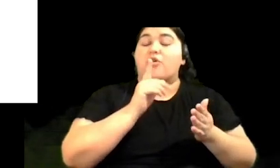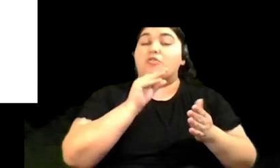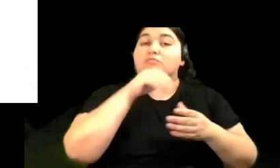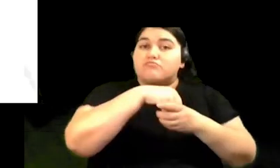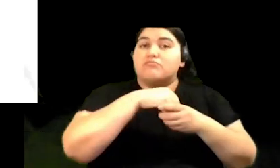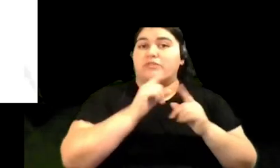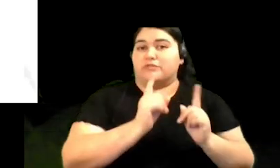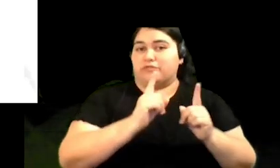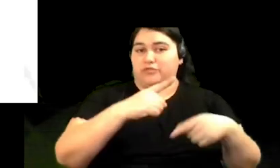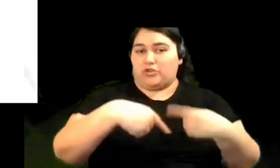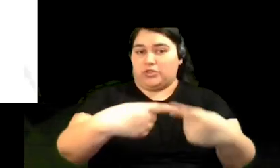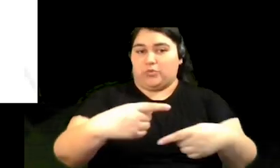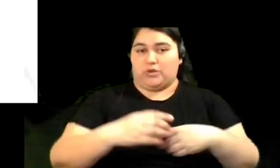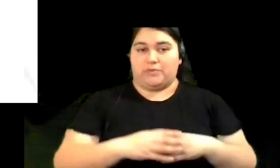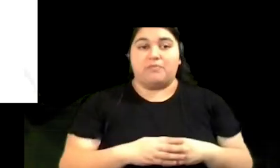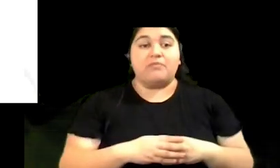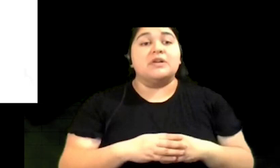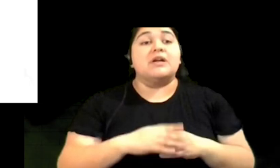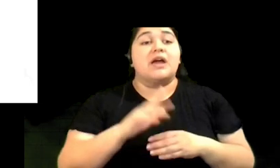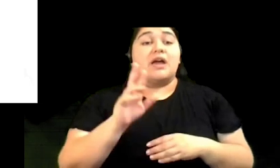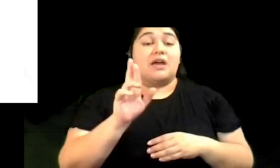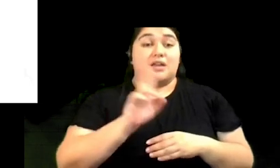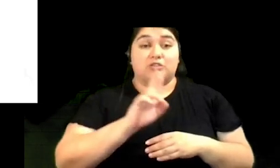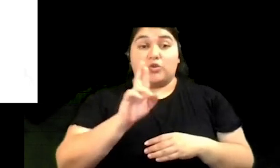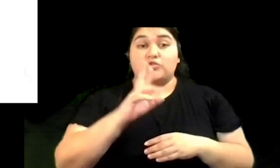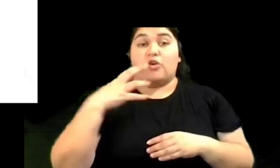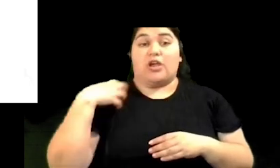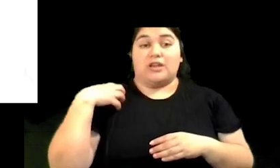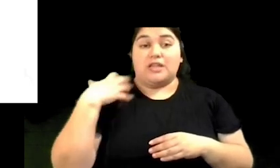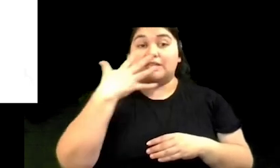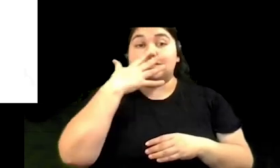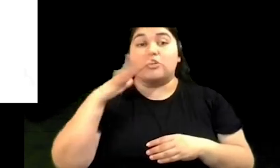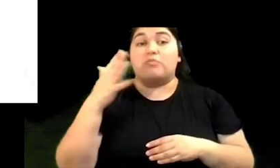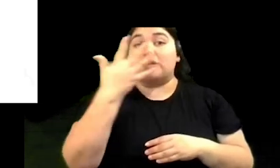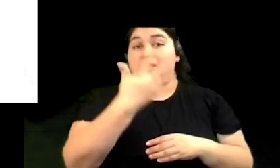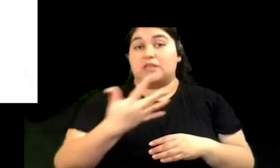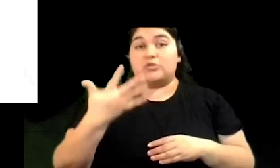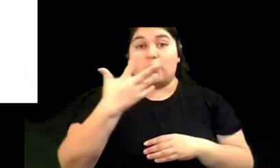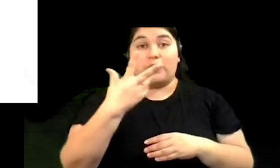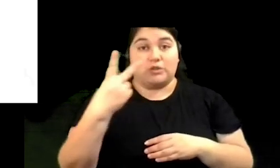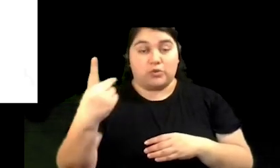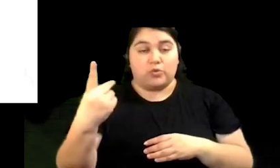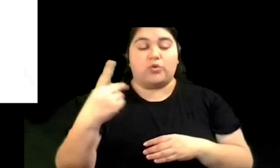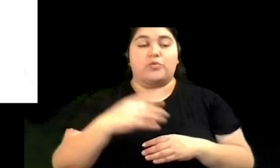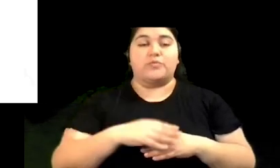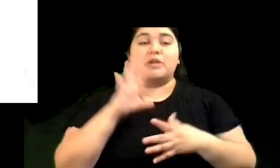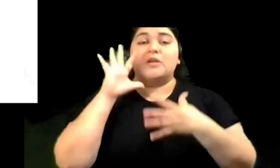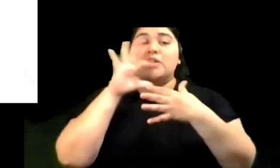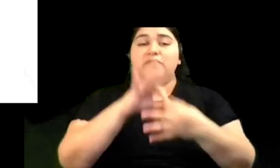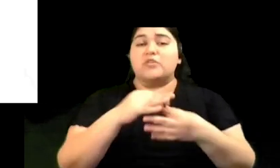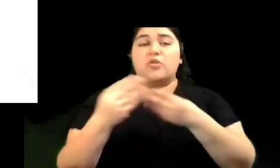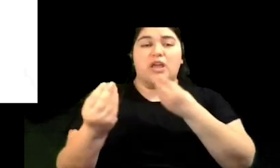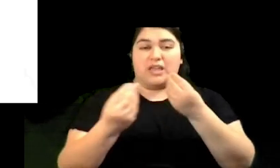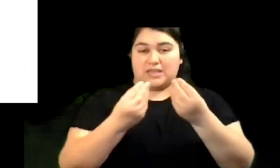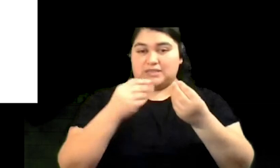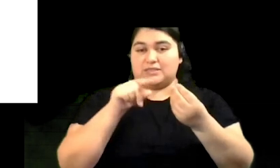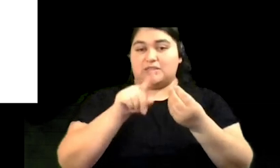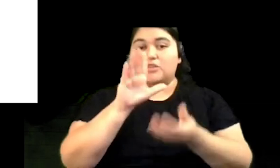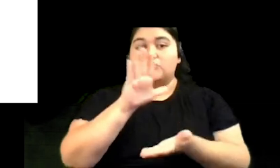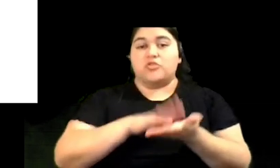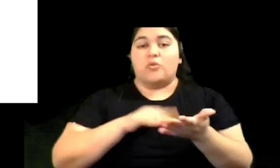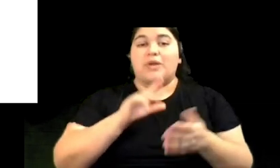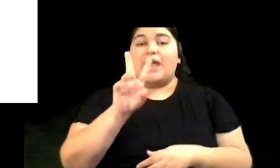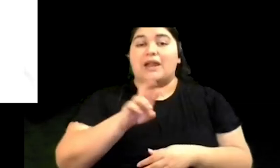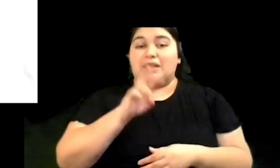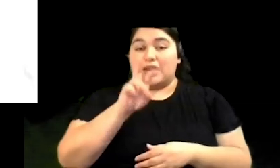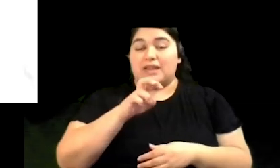La Resolución General 5.521 se vincula con la deducción de alquileres en impuesto